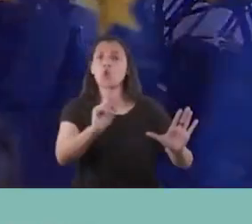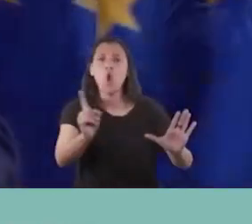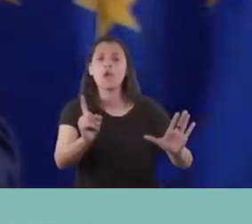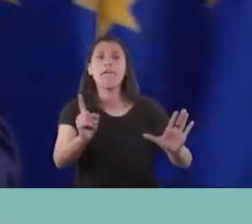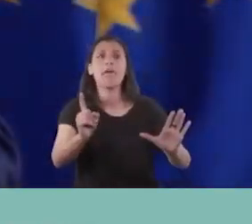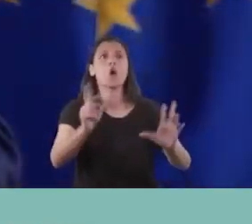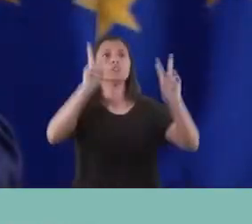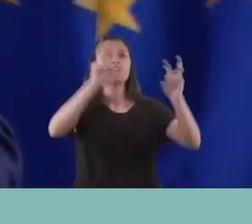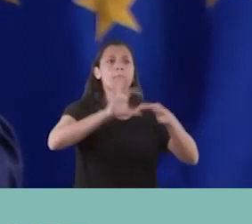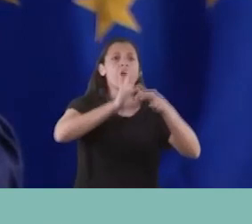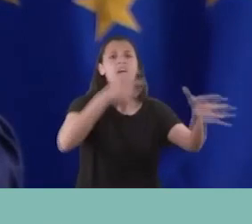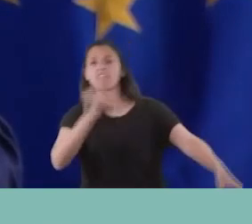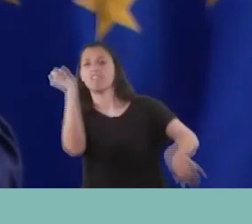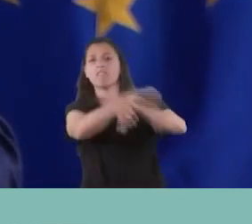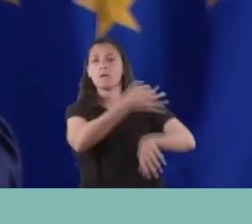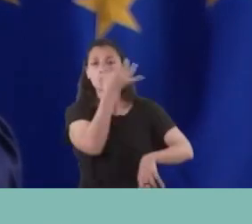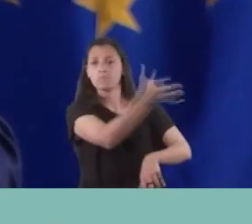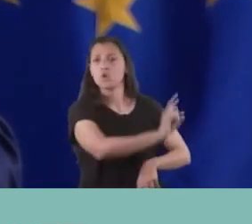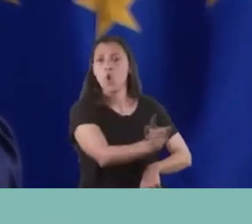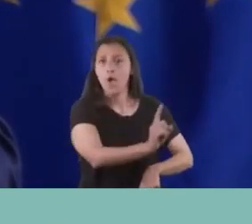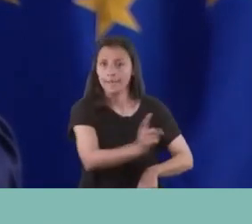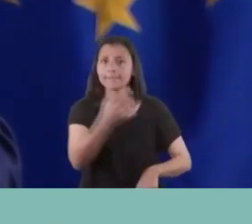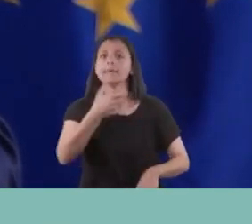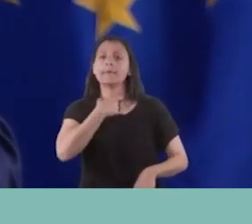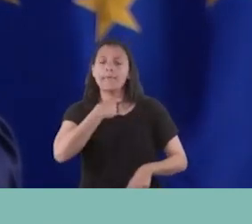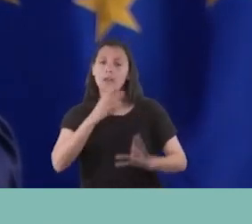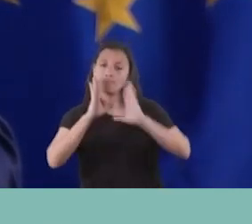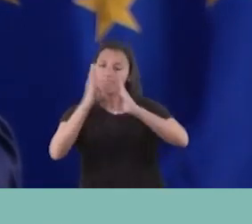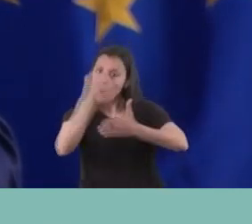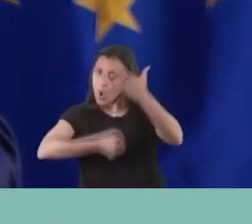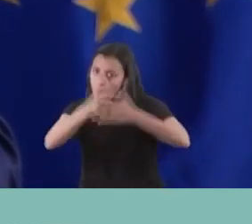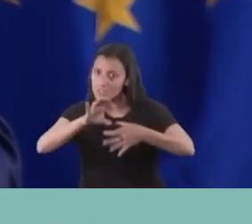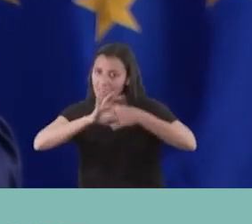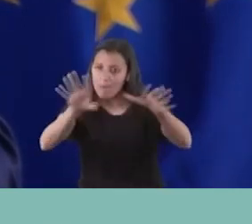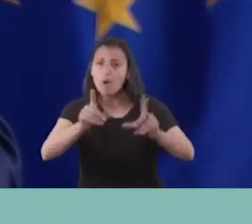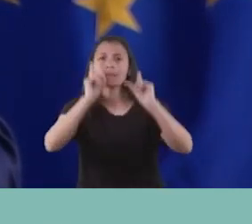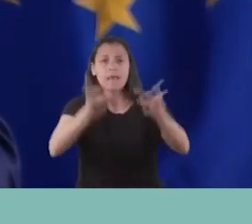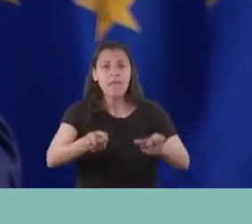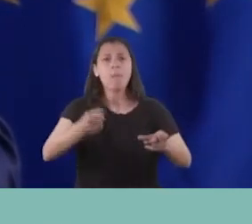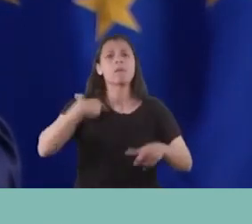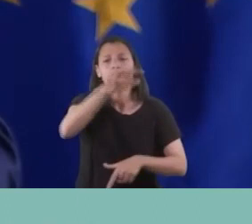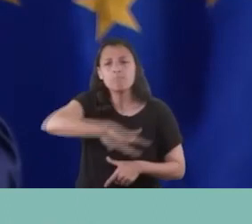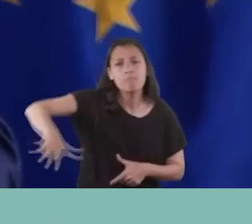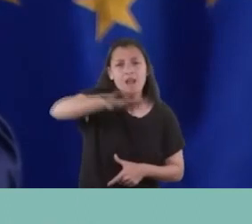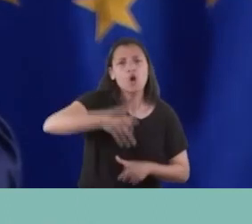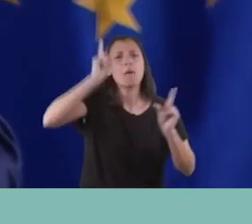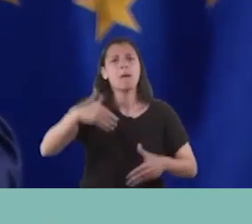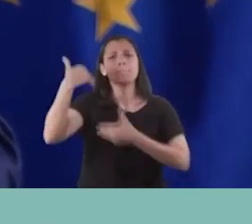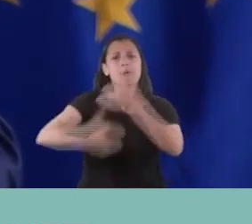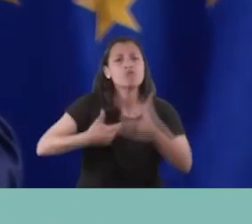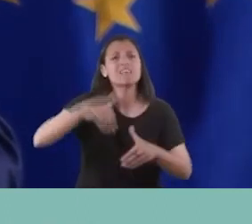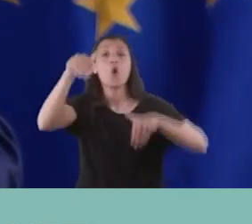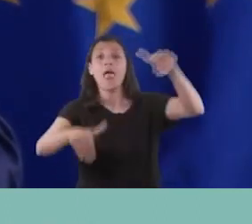la democracia, no quiero que en ningún lado no se respete el veredicto popular, no quiero que en ningún lado se tergiversen los procesos